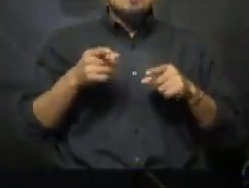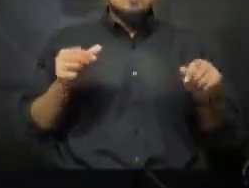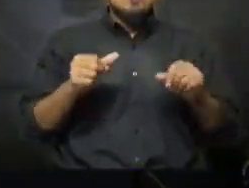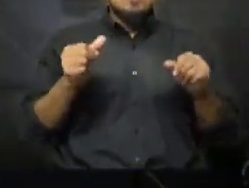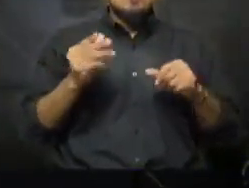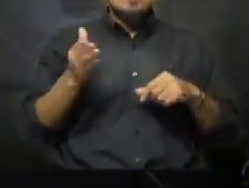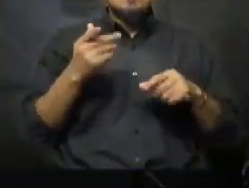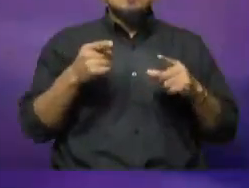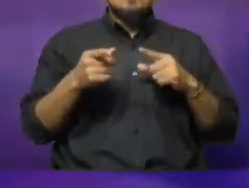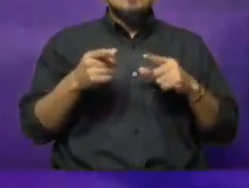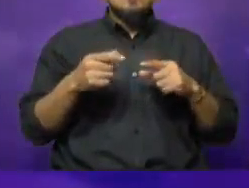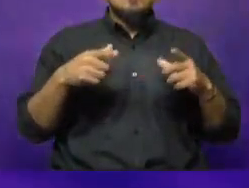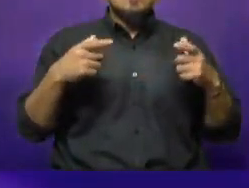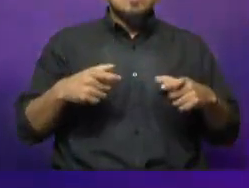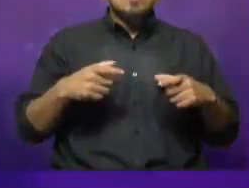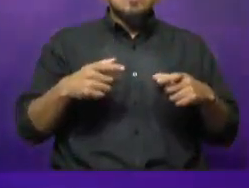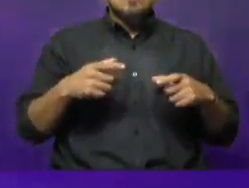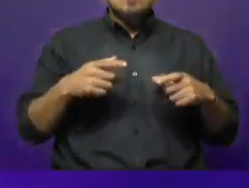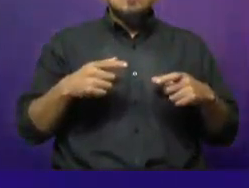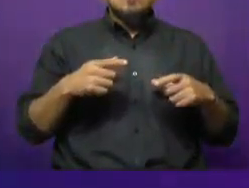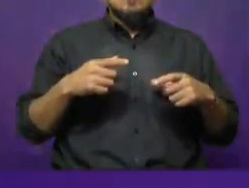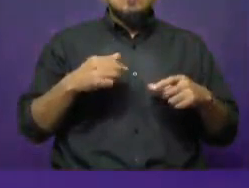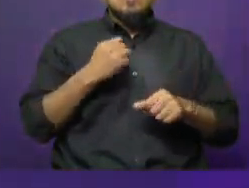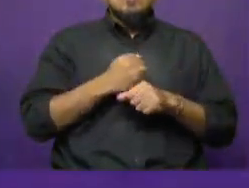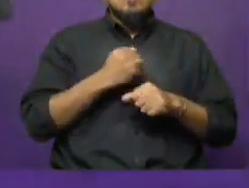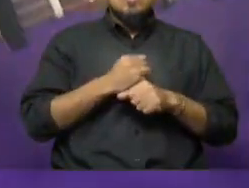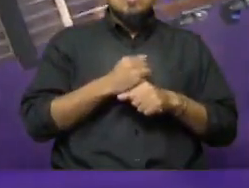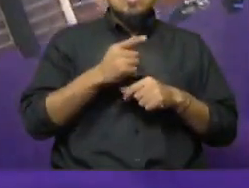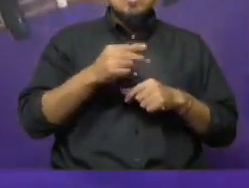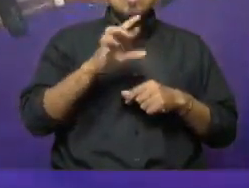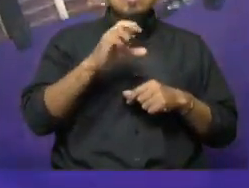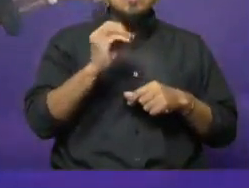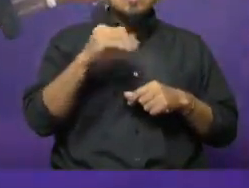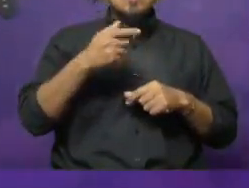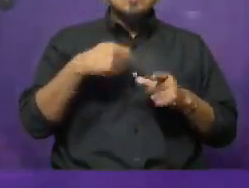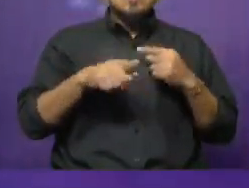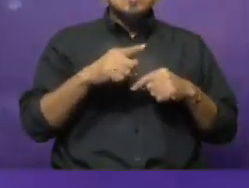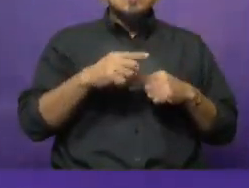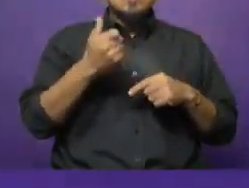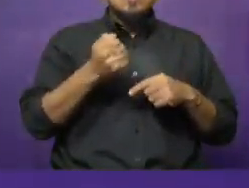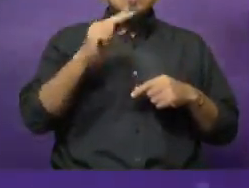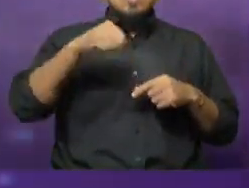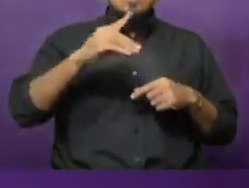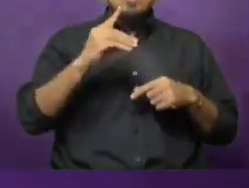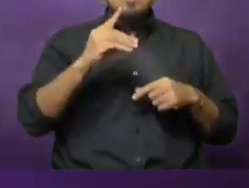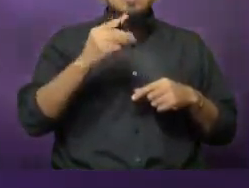disco solista de ella, un laburo divino ahí en Roma. Y en ese viaje terminé en Andalucía y